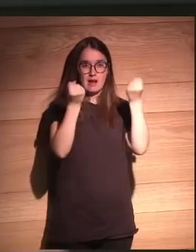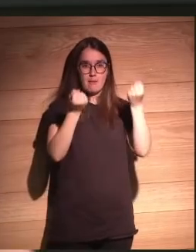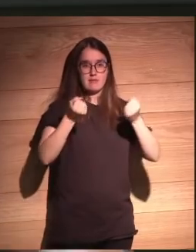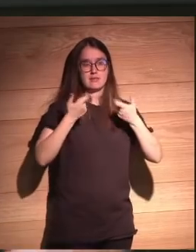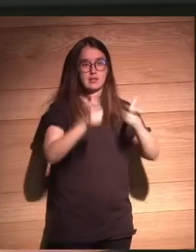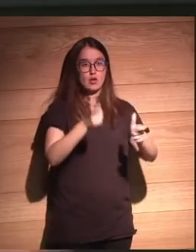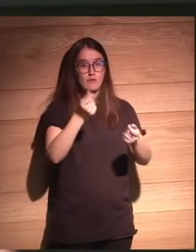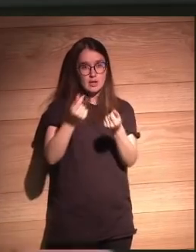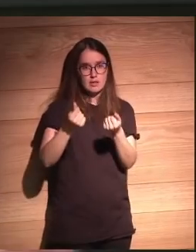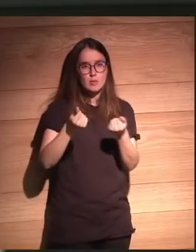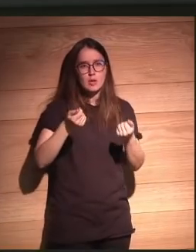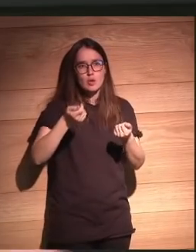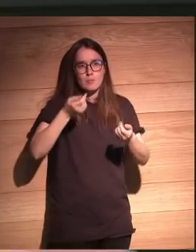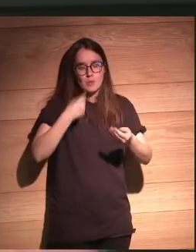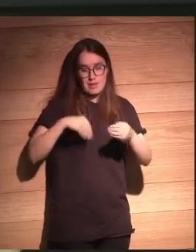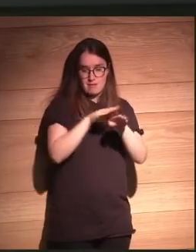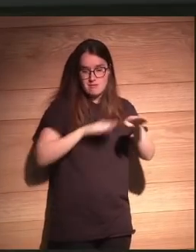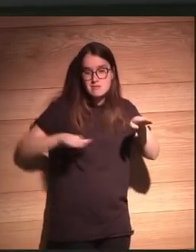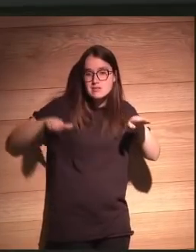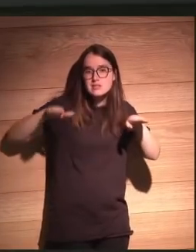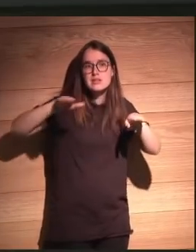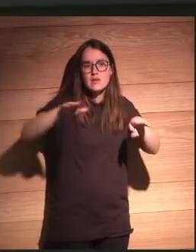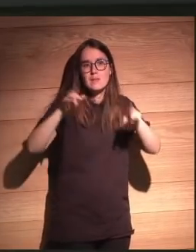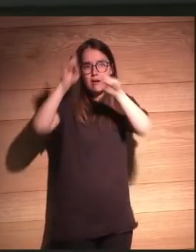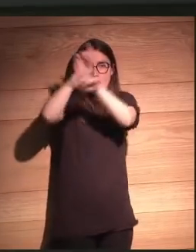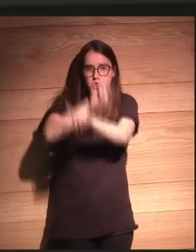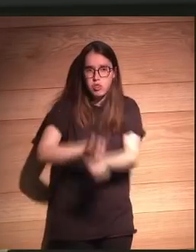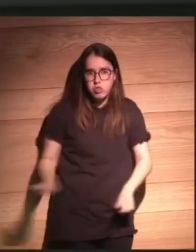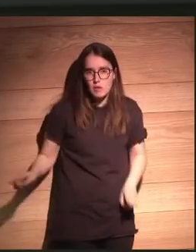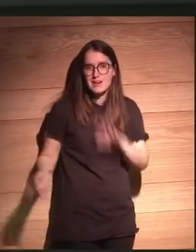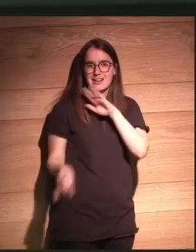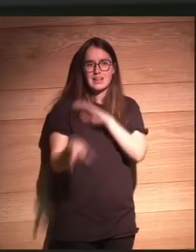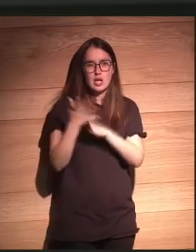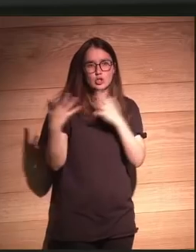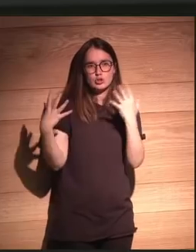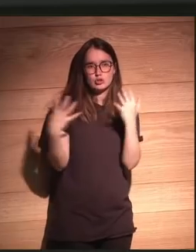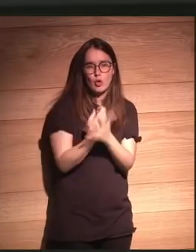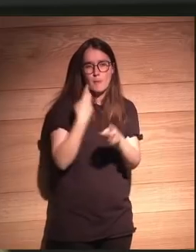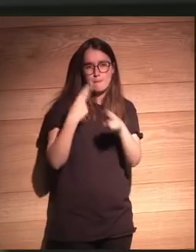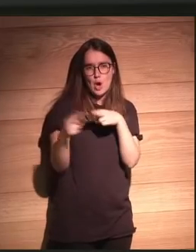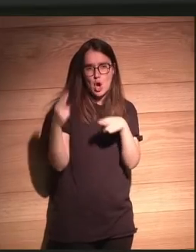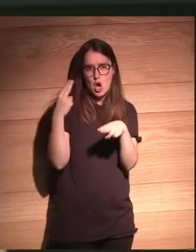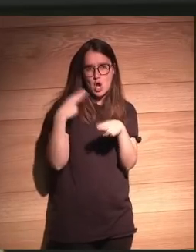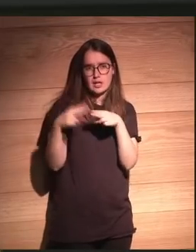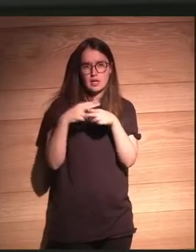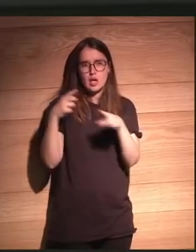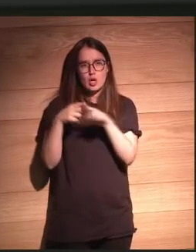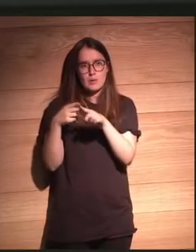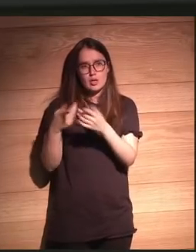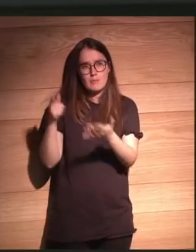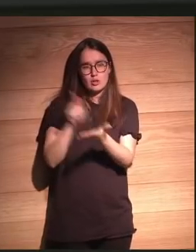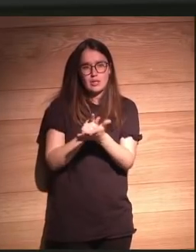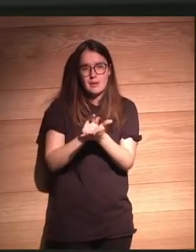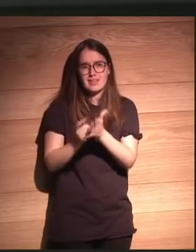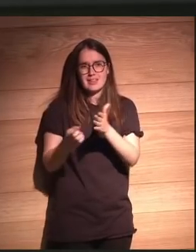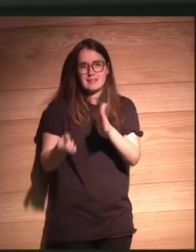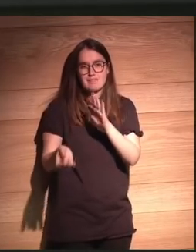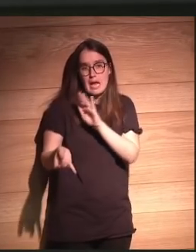imaginábamos es que en paralelo y de manera mucho más invisible se iban a generar toda una serie de políticas para volver a generar una